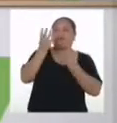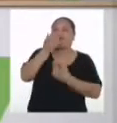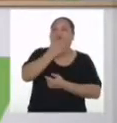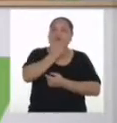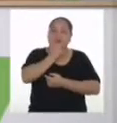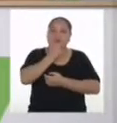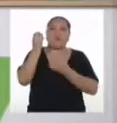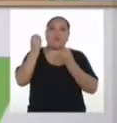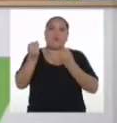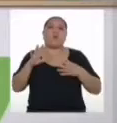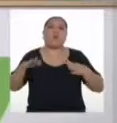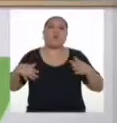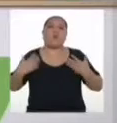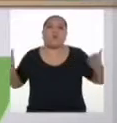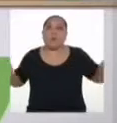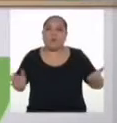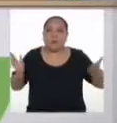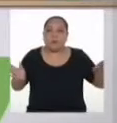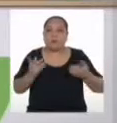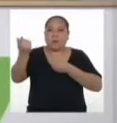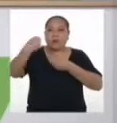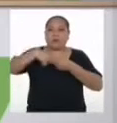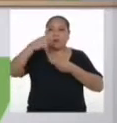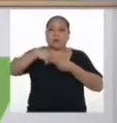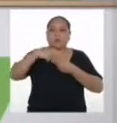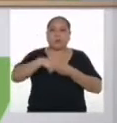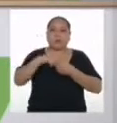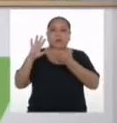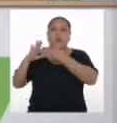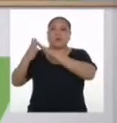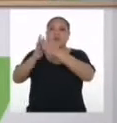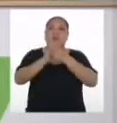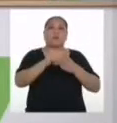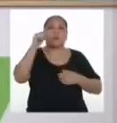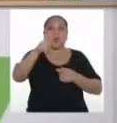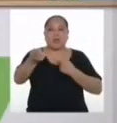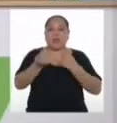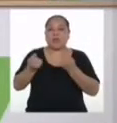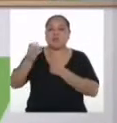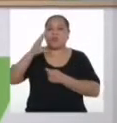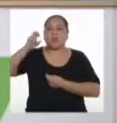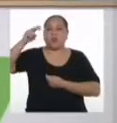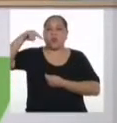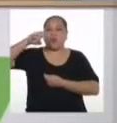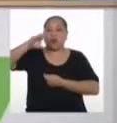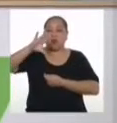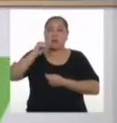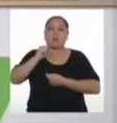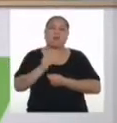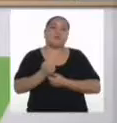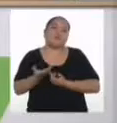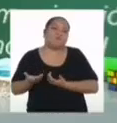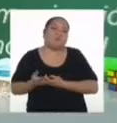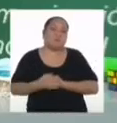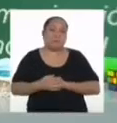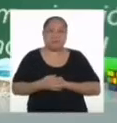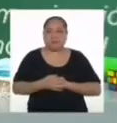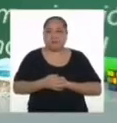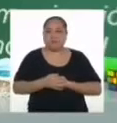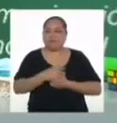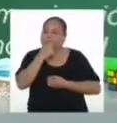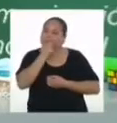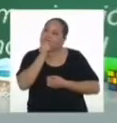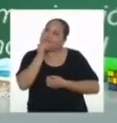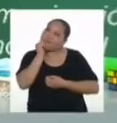constantemente cómo podemos promover la participación de la población en la gestión de las cuencas.